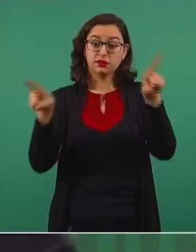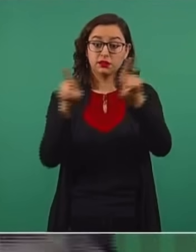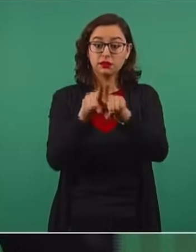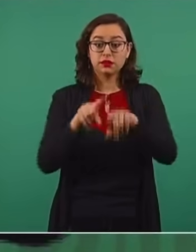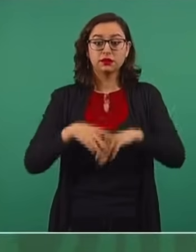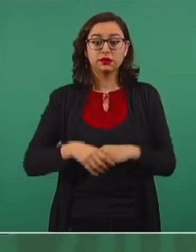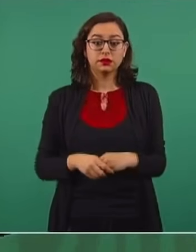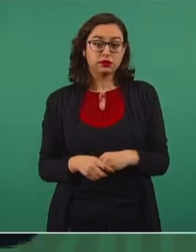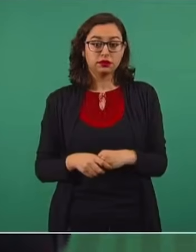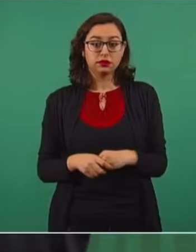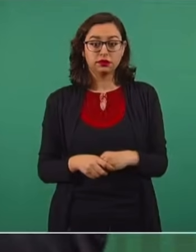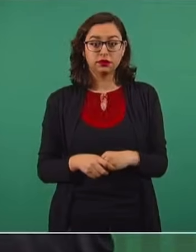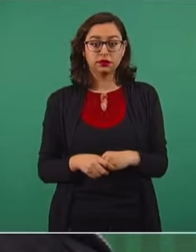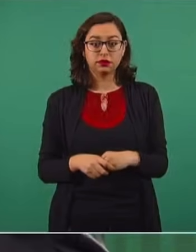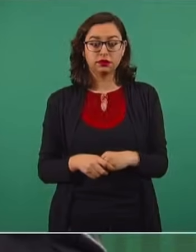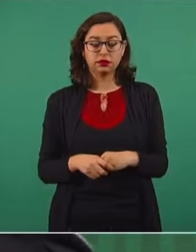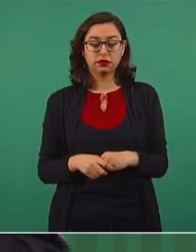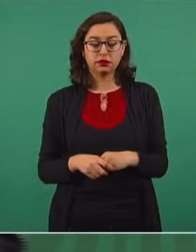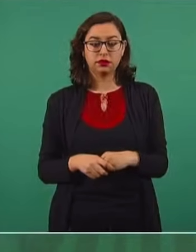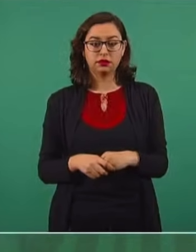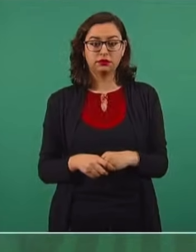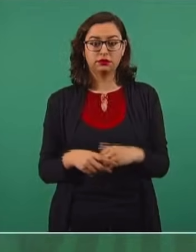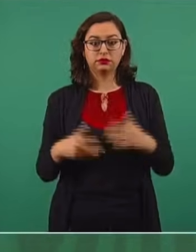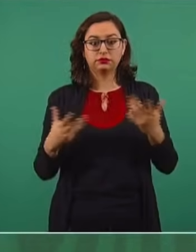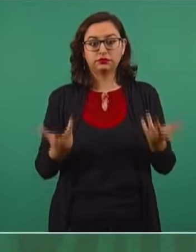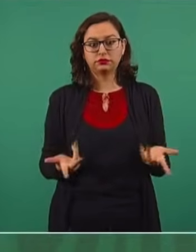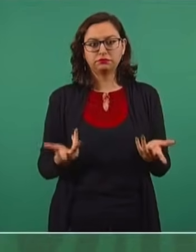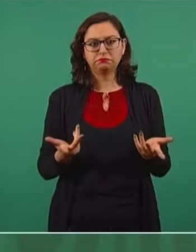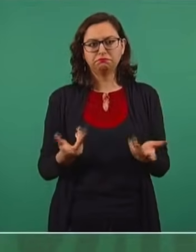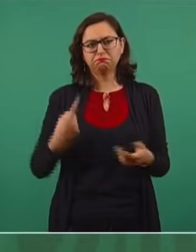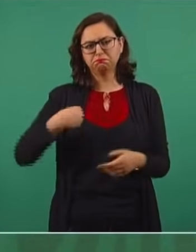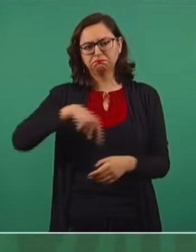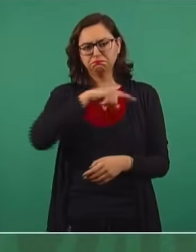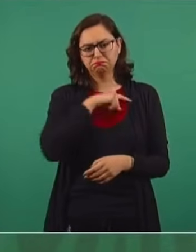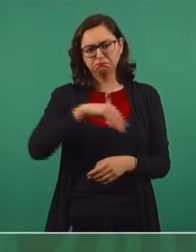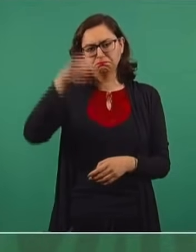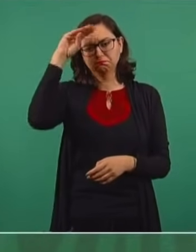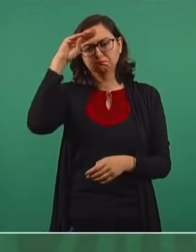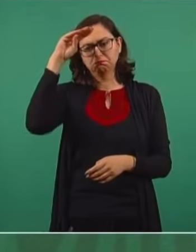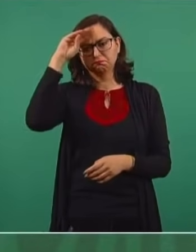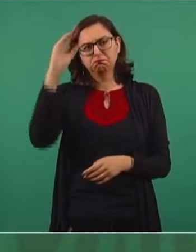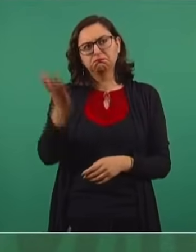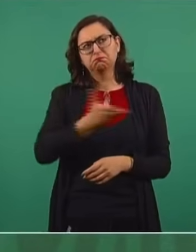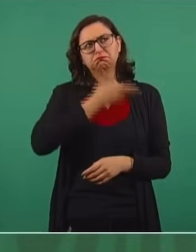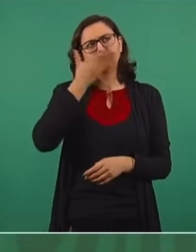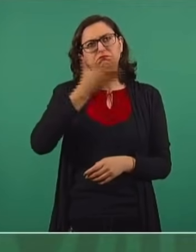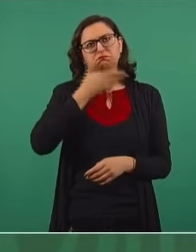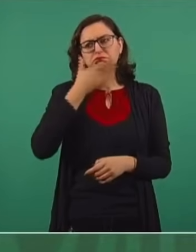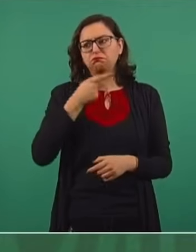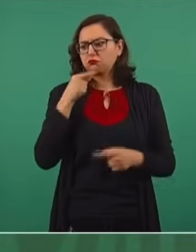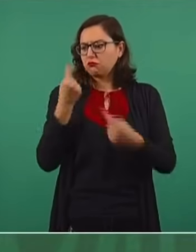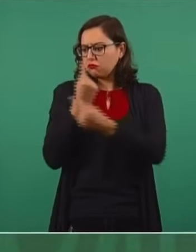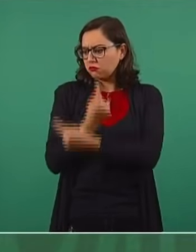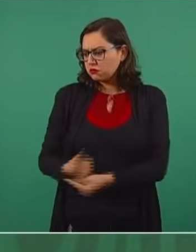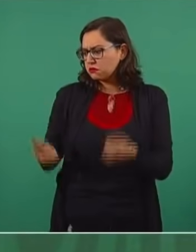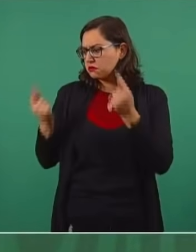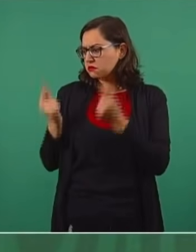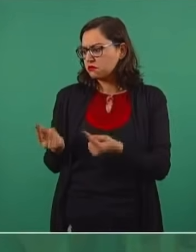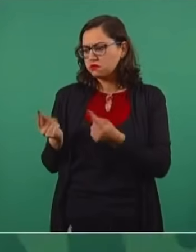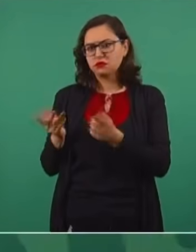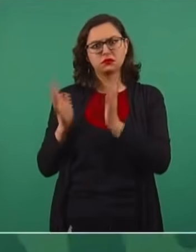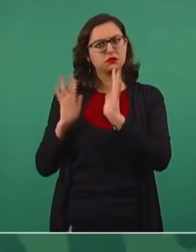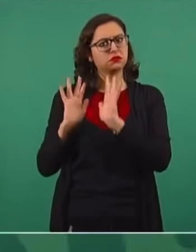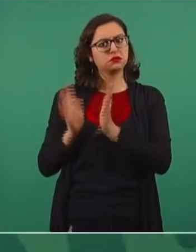que no se nos vuelva a costumbre el que los niños tienen que estar